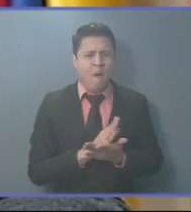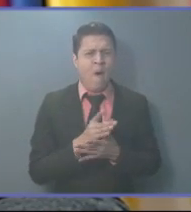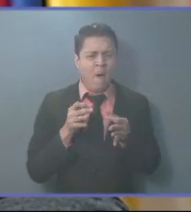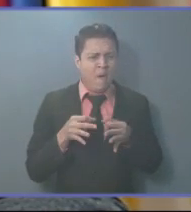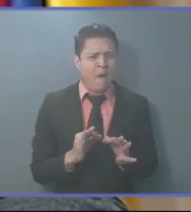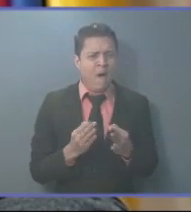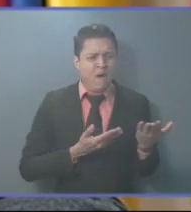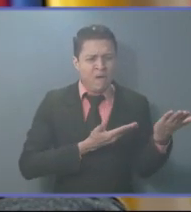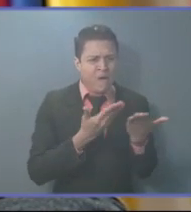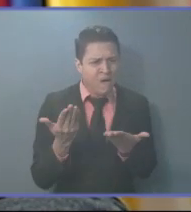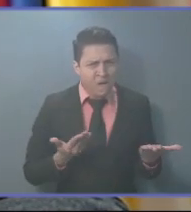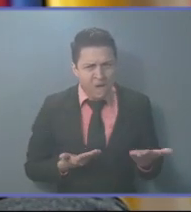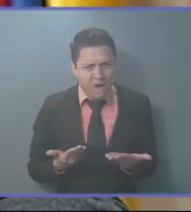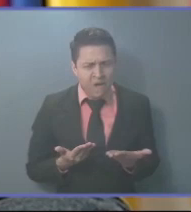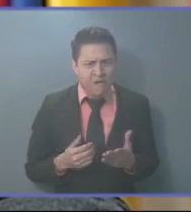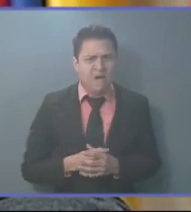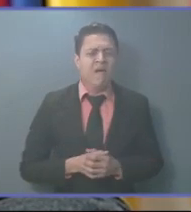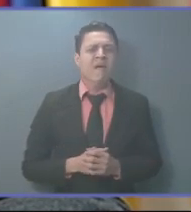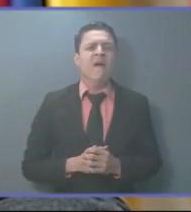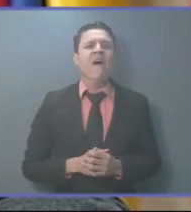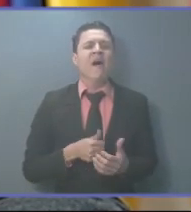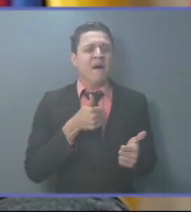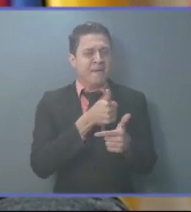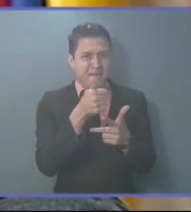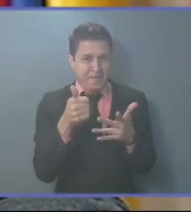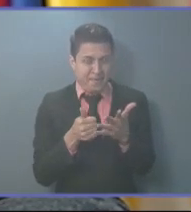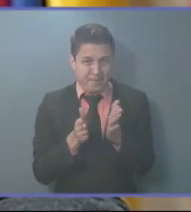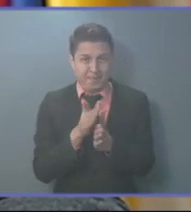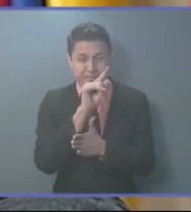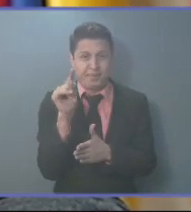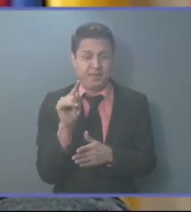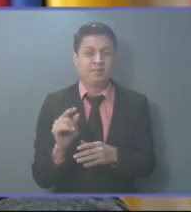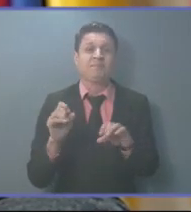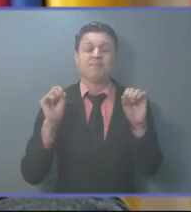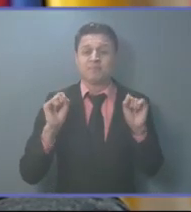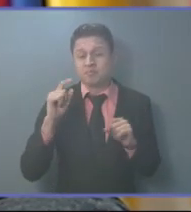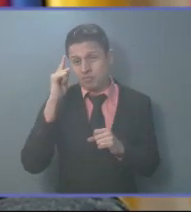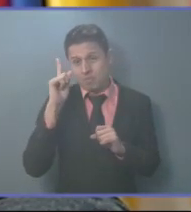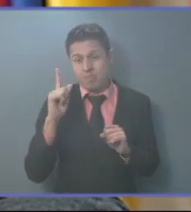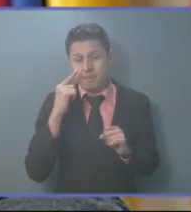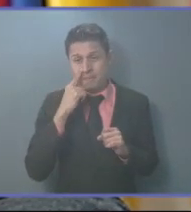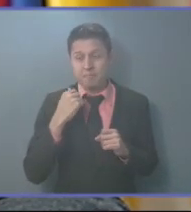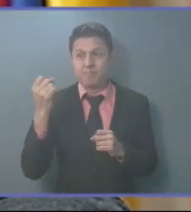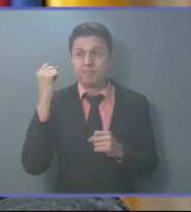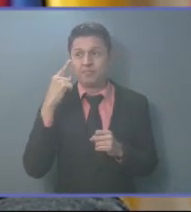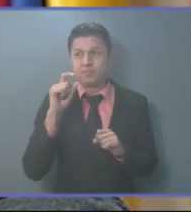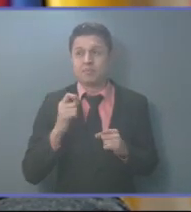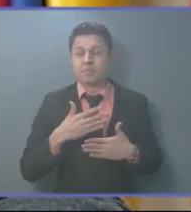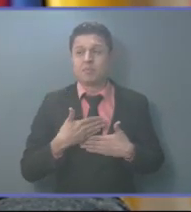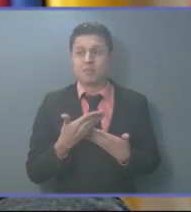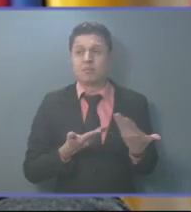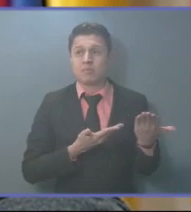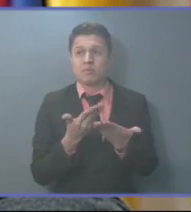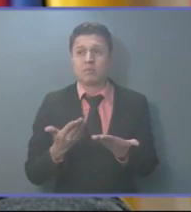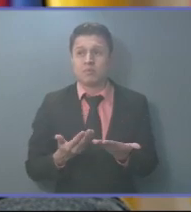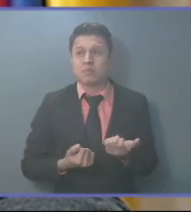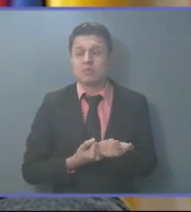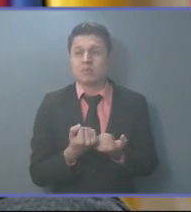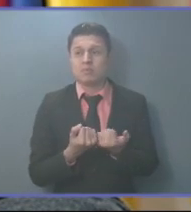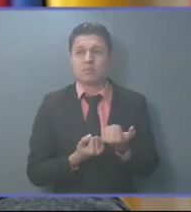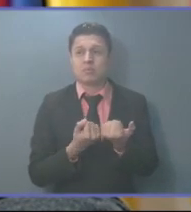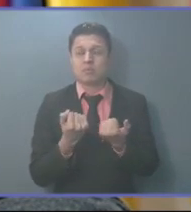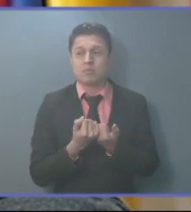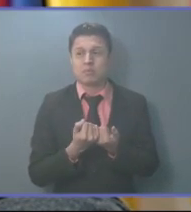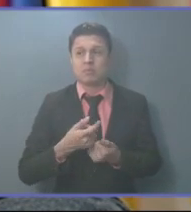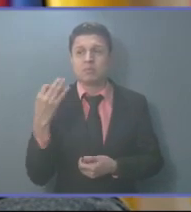el servicio que se presta en cada institución no se considere vital para brindar el auxilio y